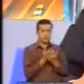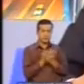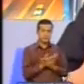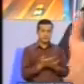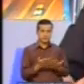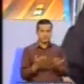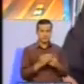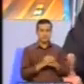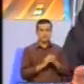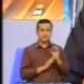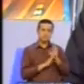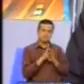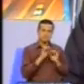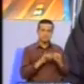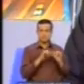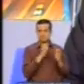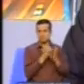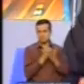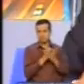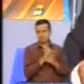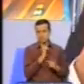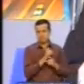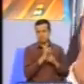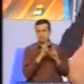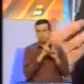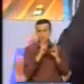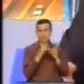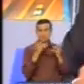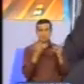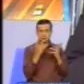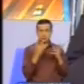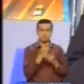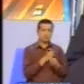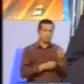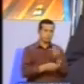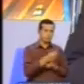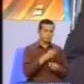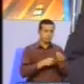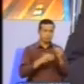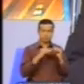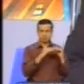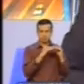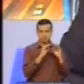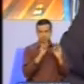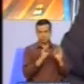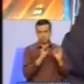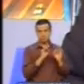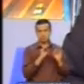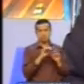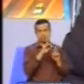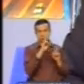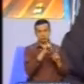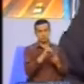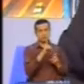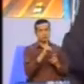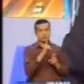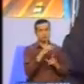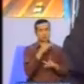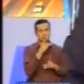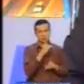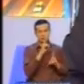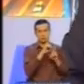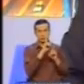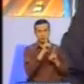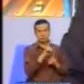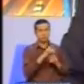términos de crecimiento económico y en términos de distribución y redistribución también. Pero a mí me gusta hacer preguntas estructurales,